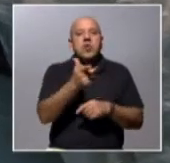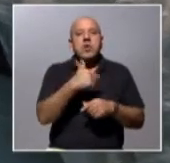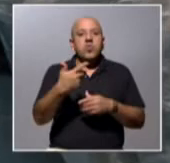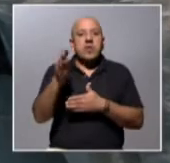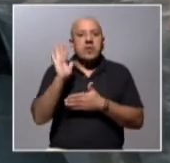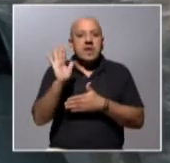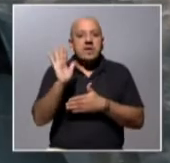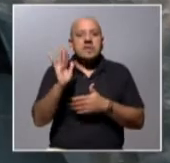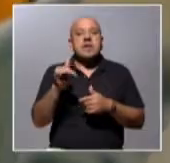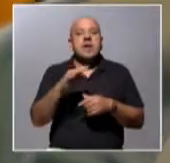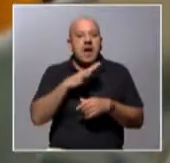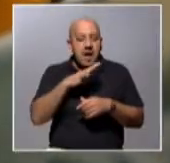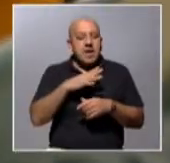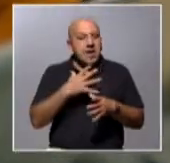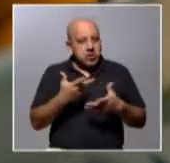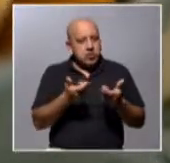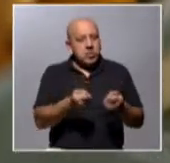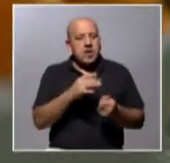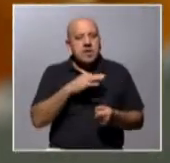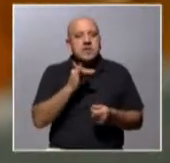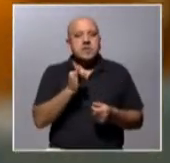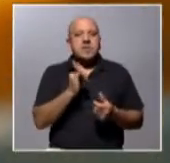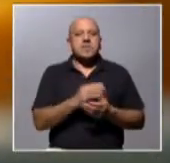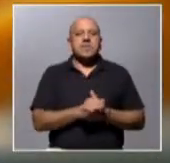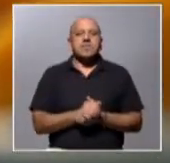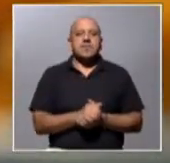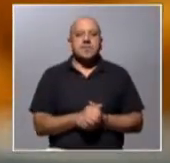que hay una mano tendida, que hay solidaridad.